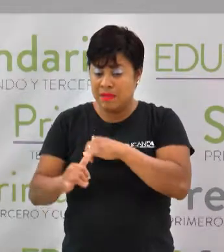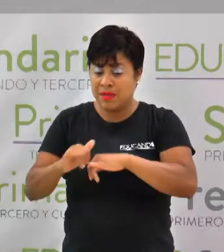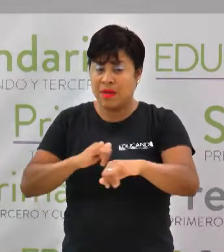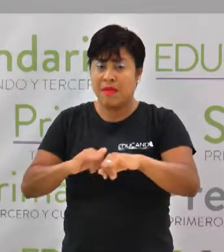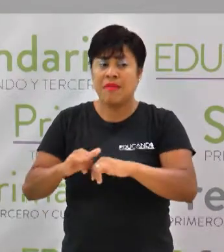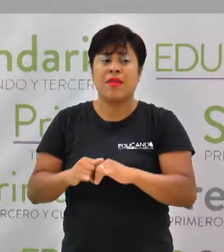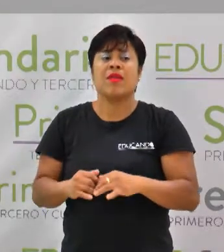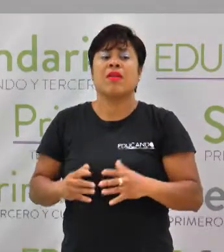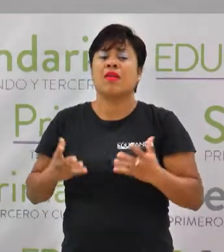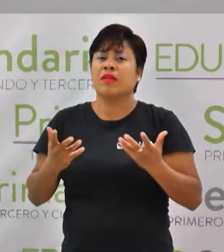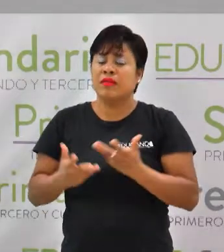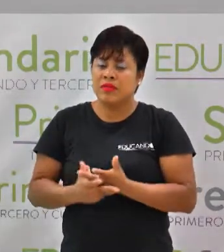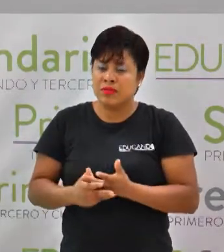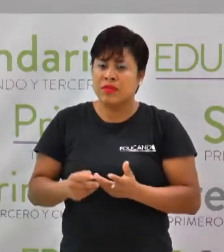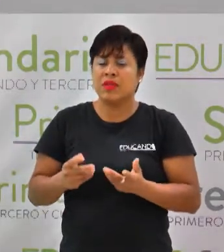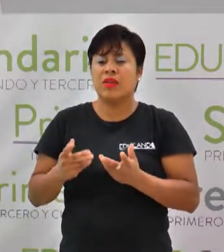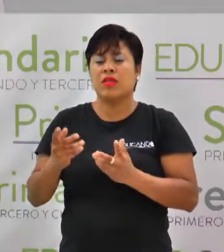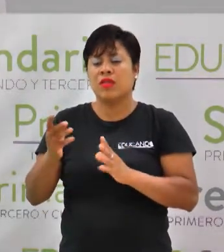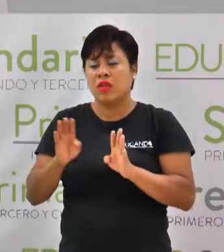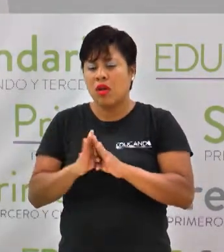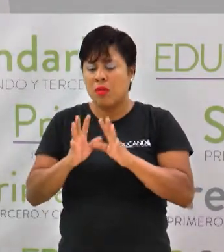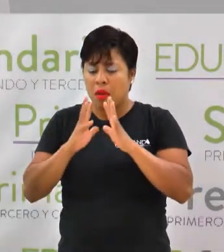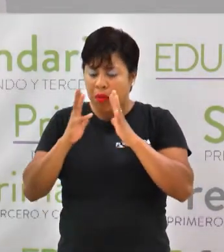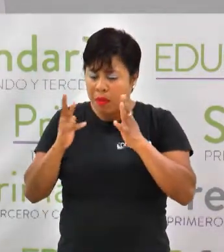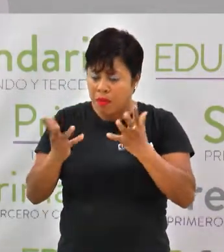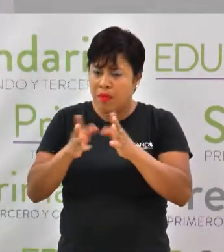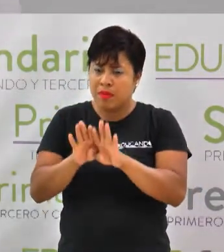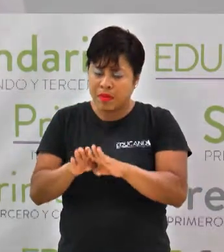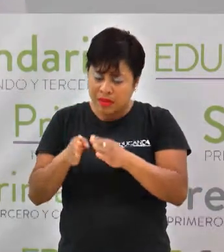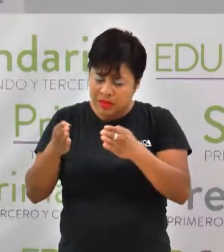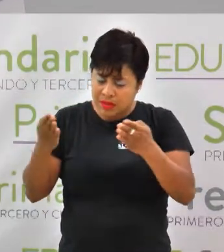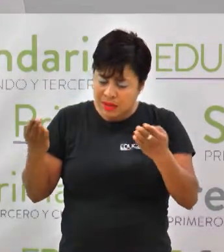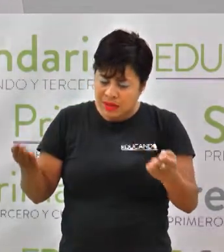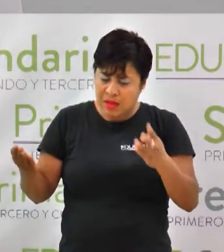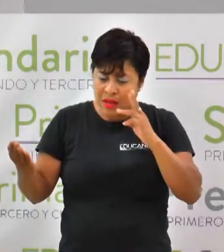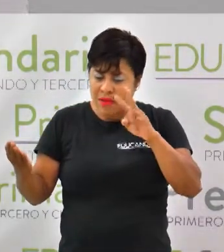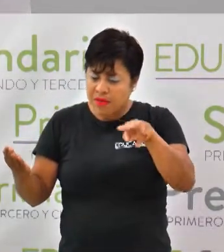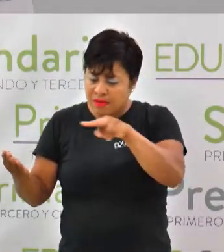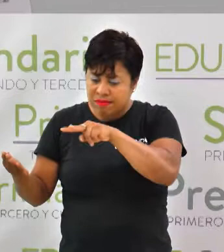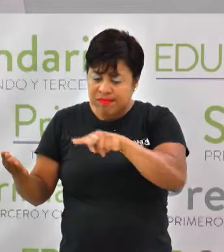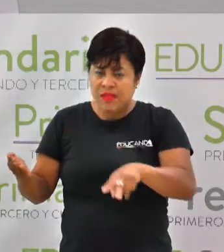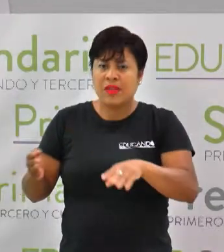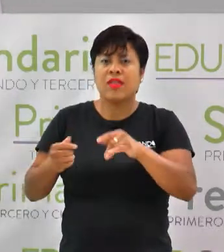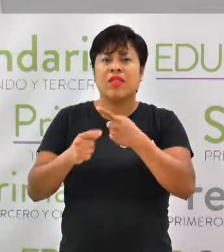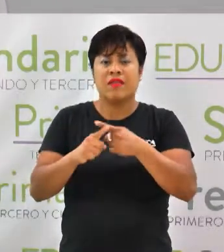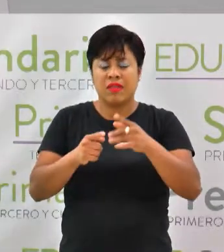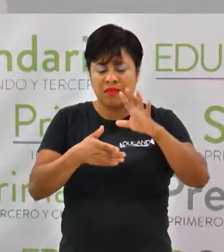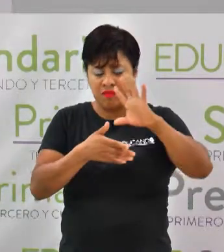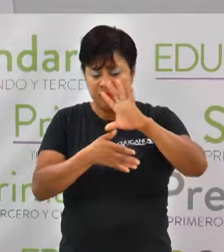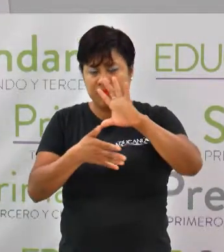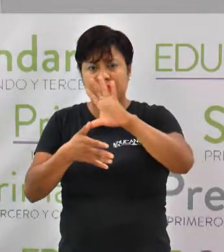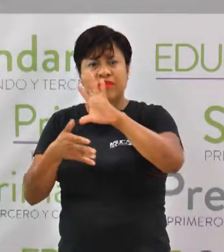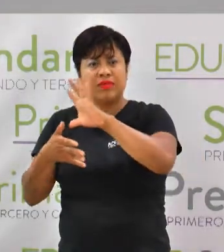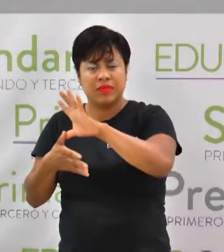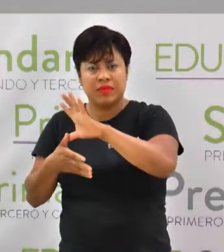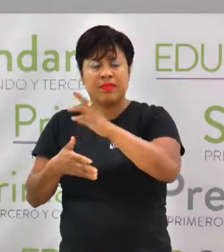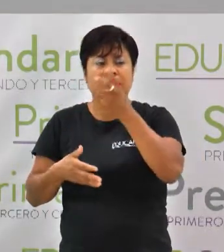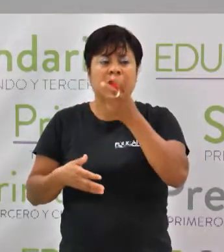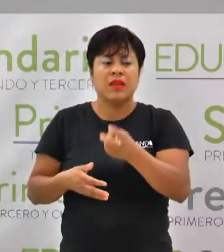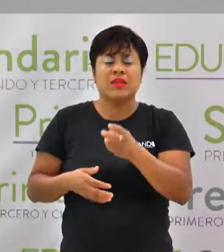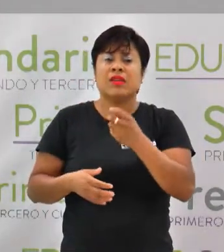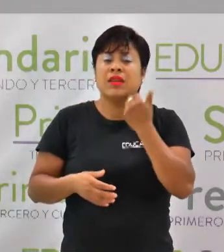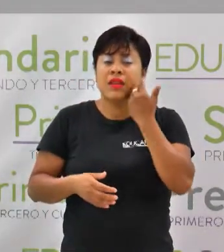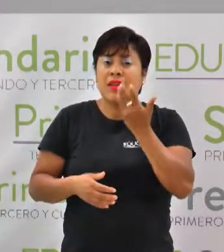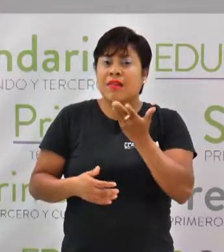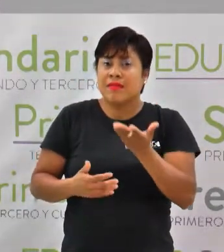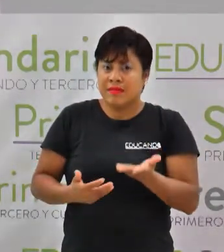mapa se hizo un corte en nuestro globo terráqueo para extenderlo y mostrar los continentes. ¿En qué